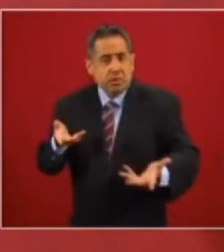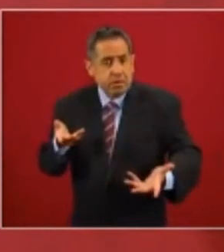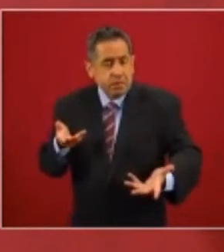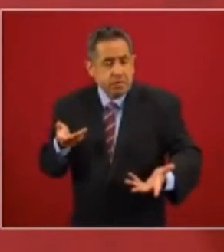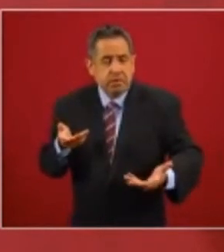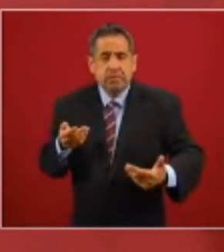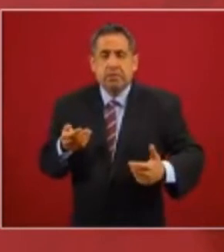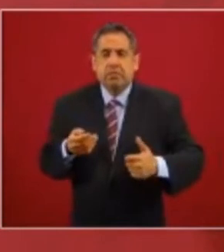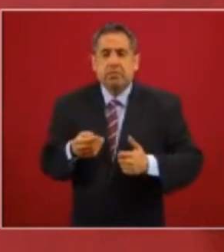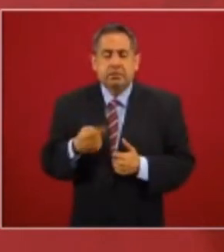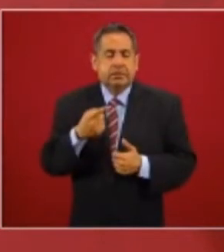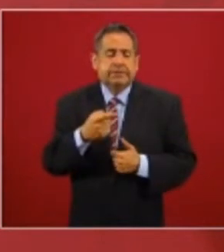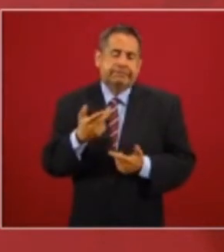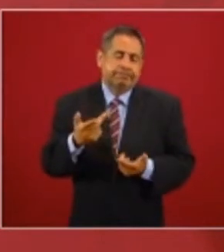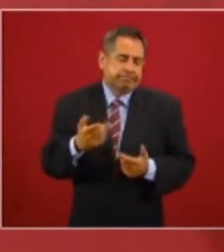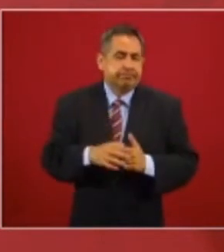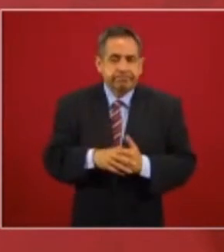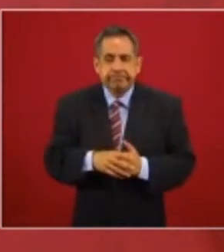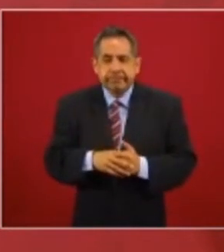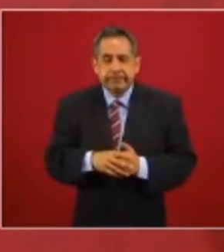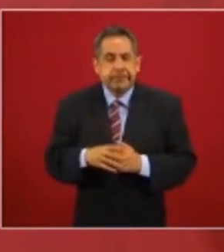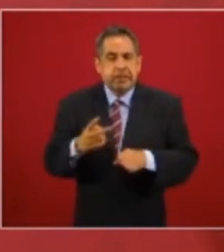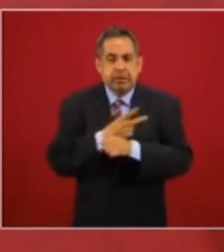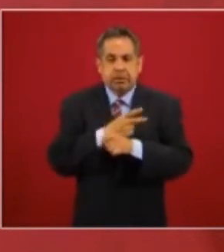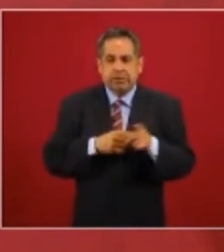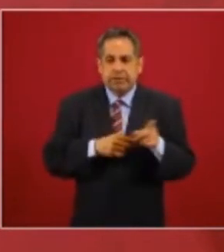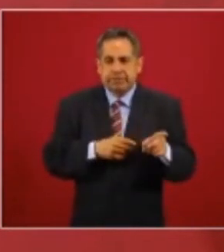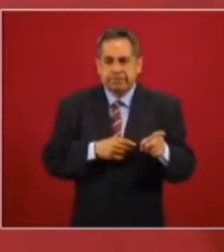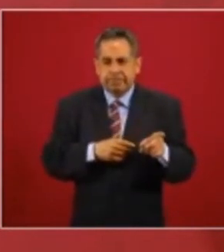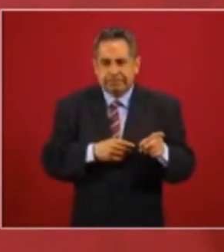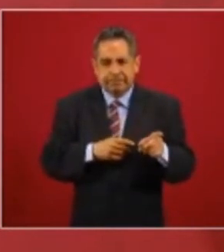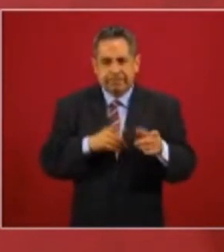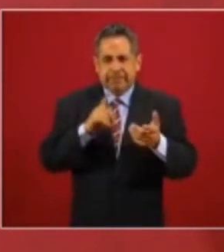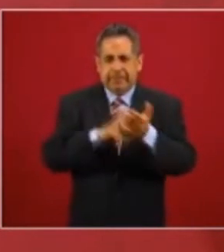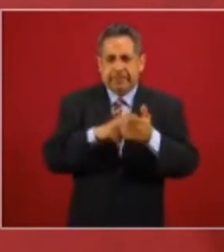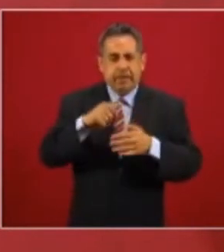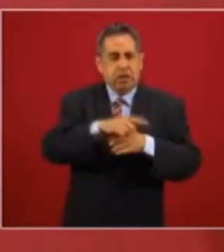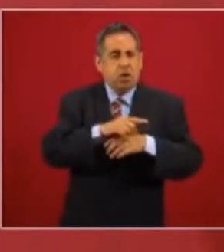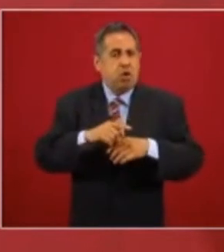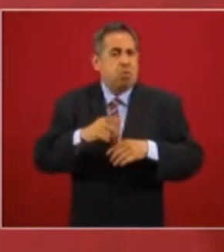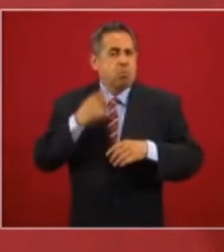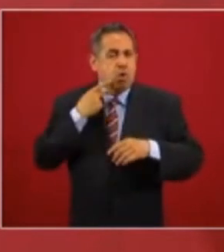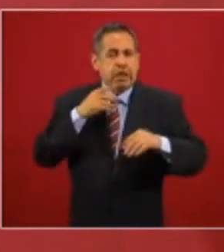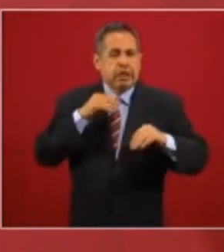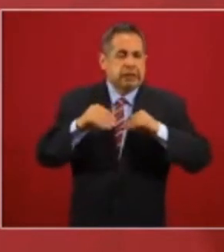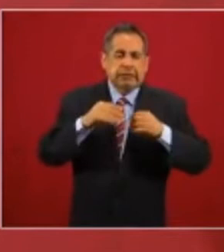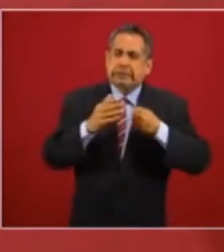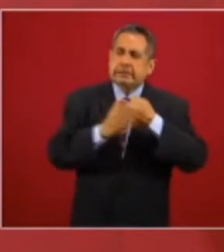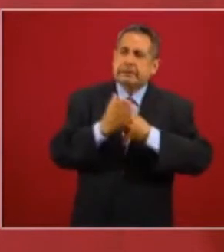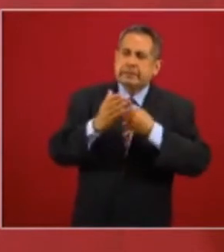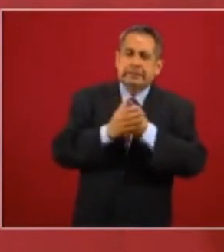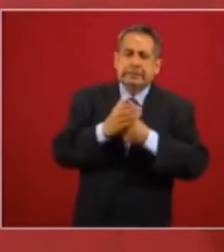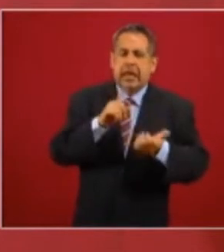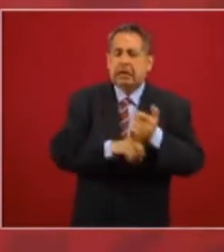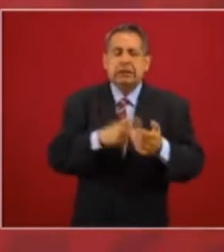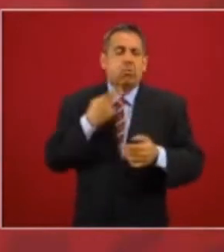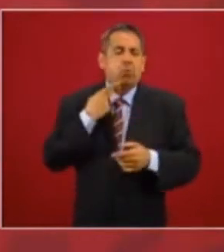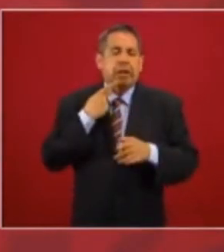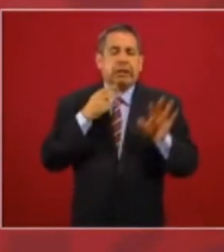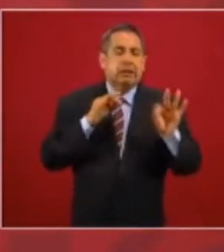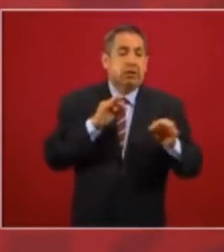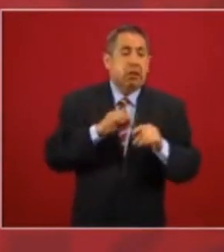pues evidentemente tuvo que ver con un movimiento político y con un